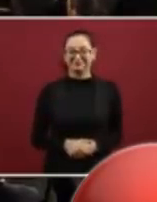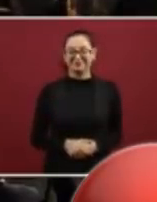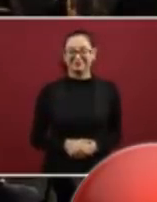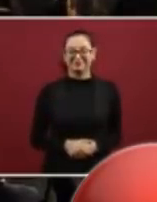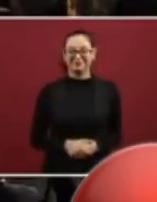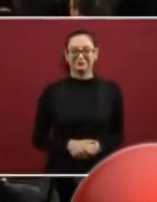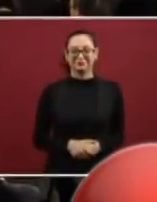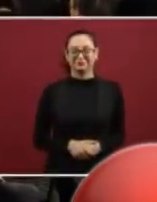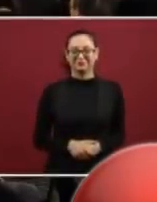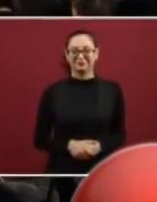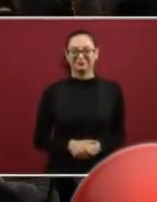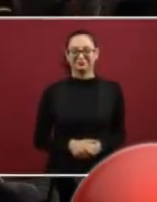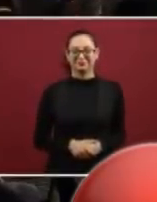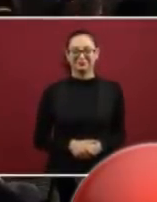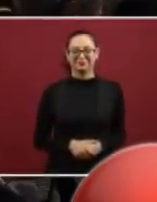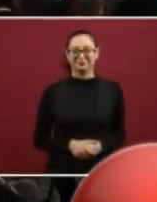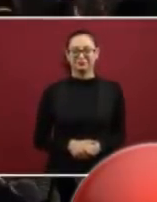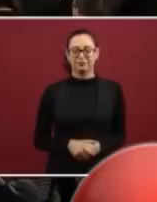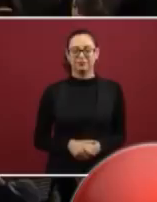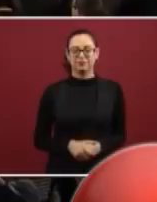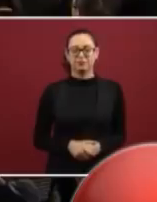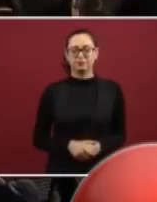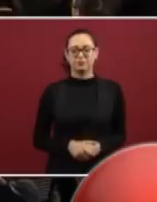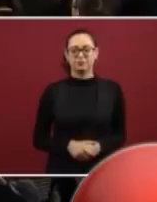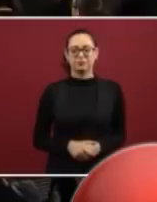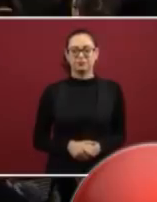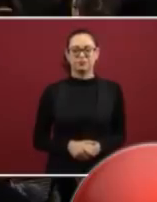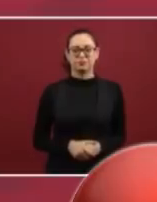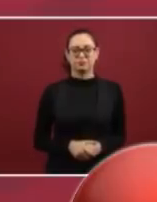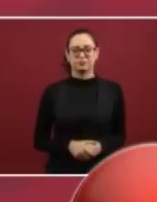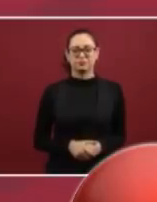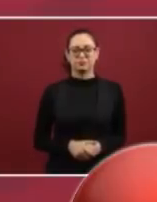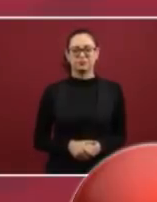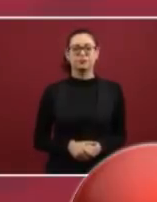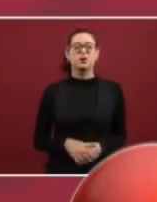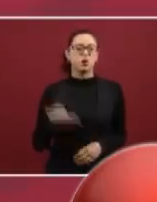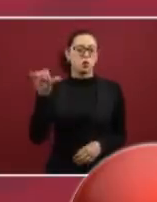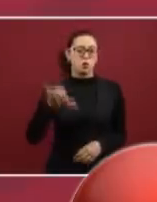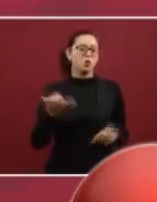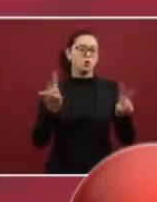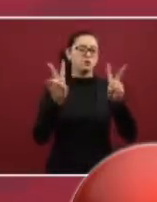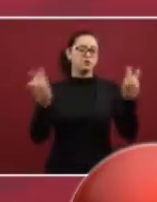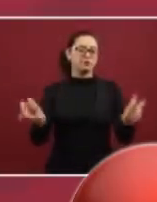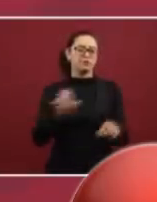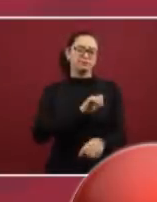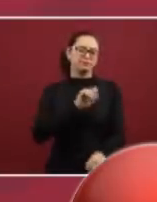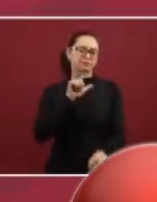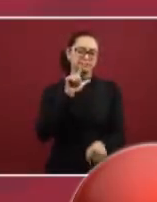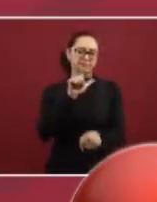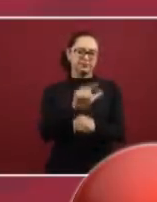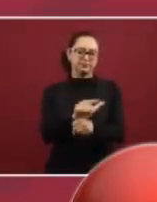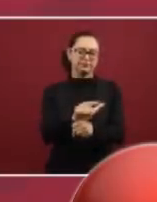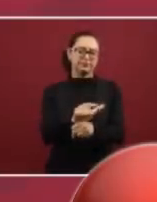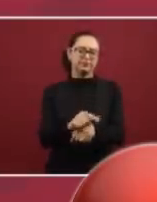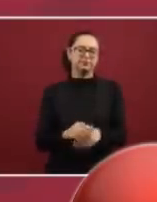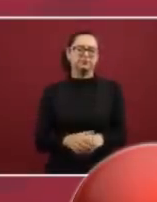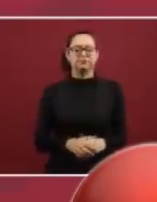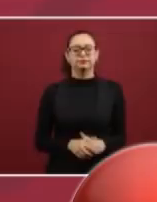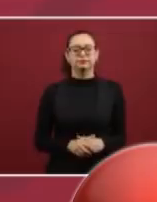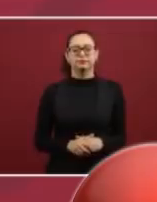Bueno, hoy va a ser un día especial,